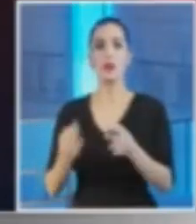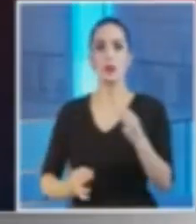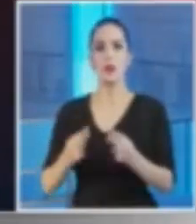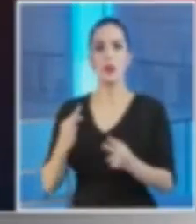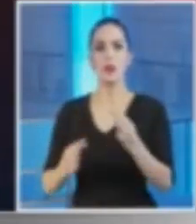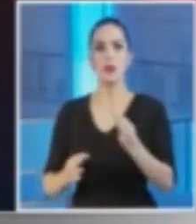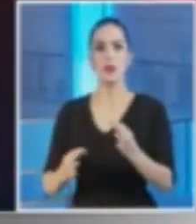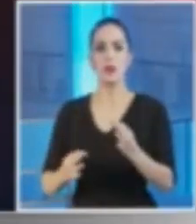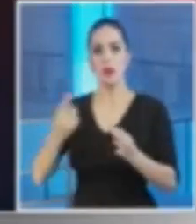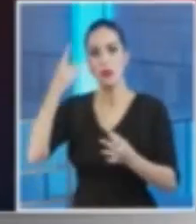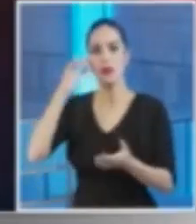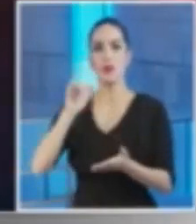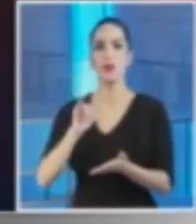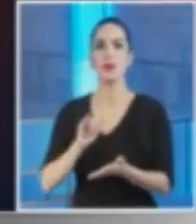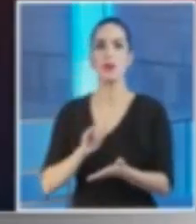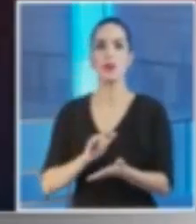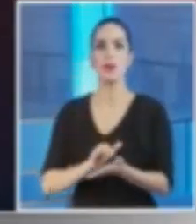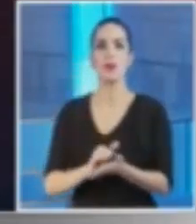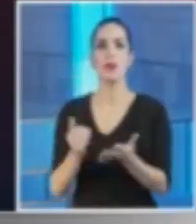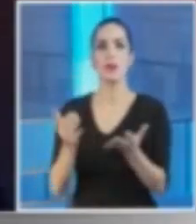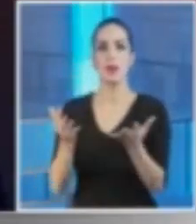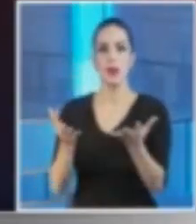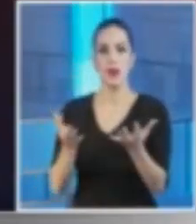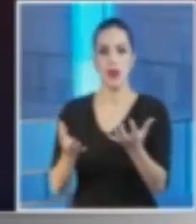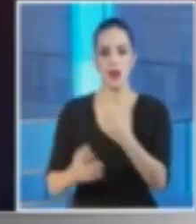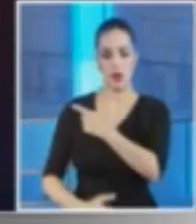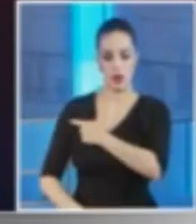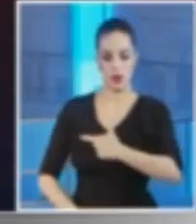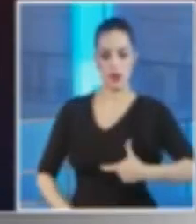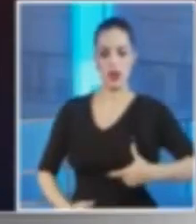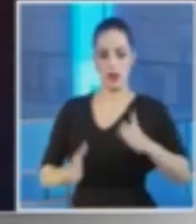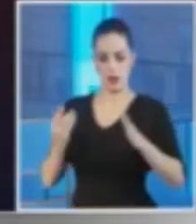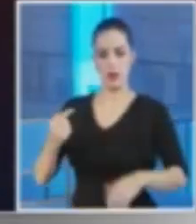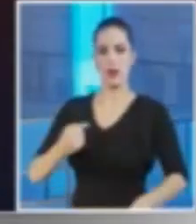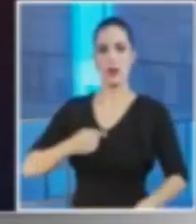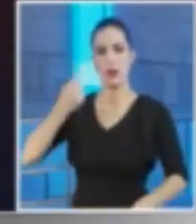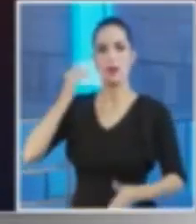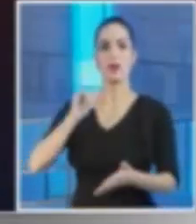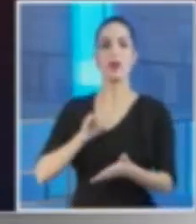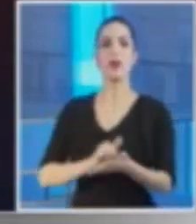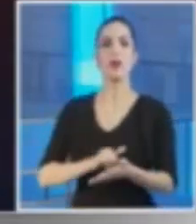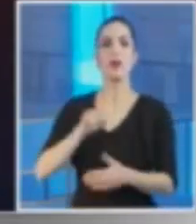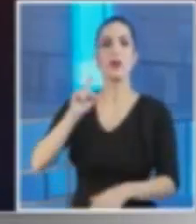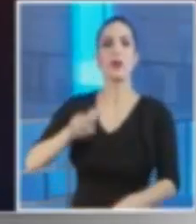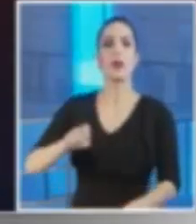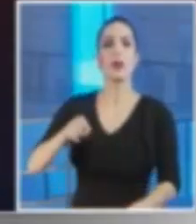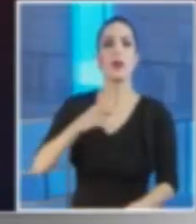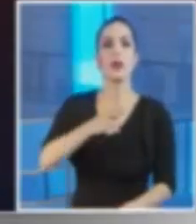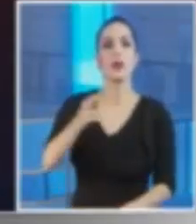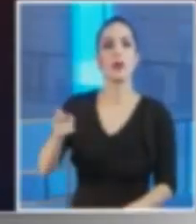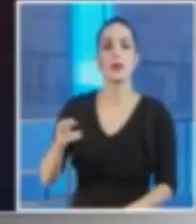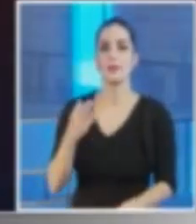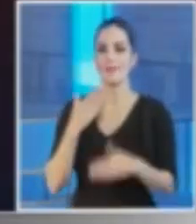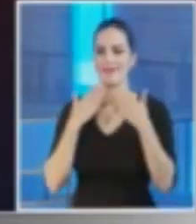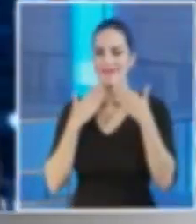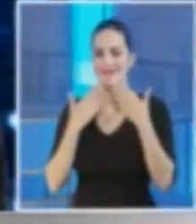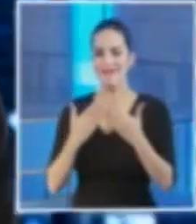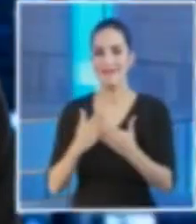justo. Para eso quiero ser presidente y para eso los necesito. Muchas